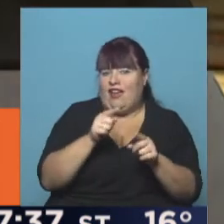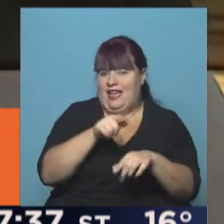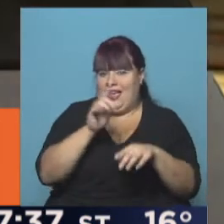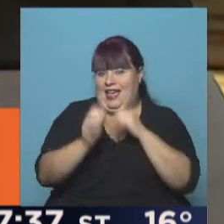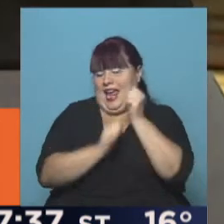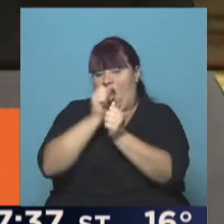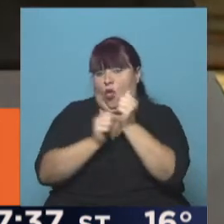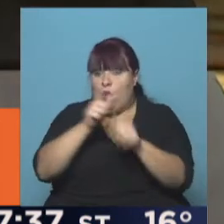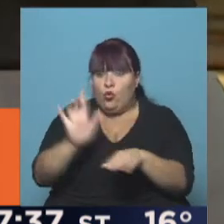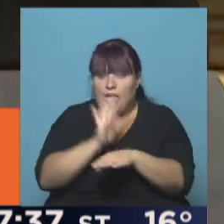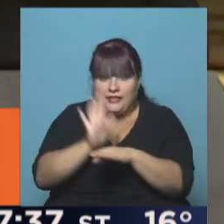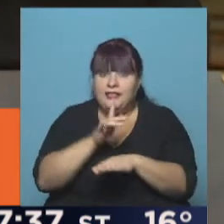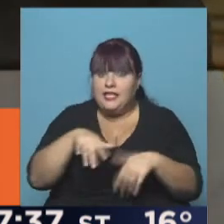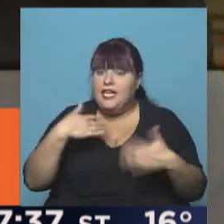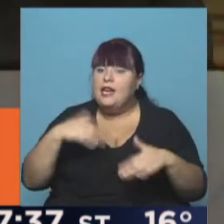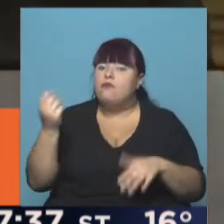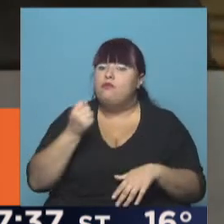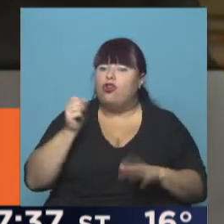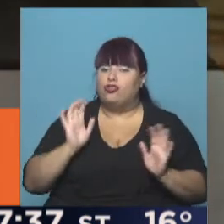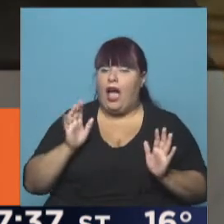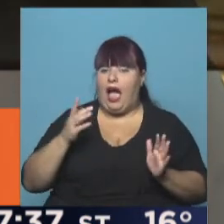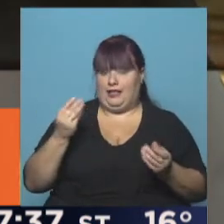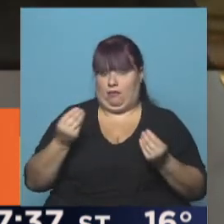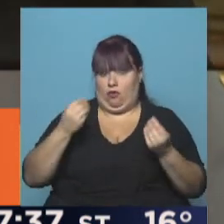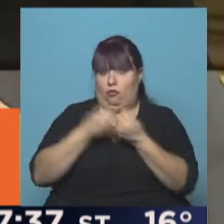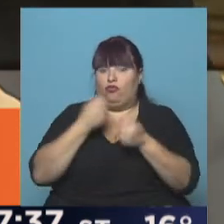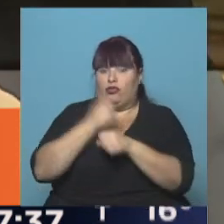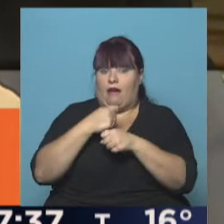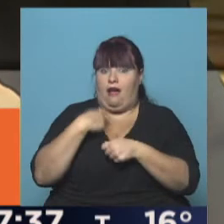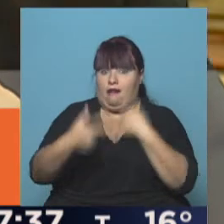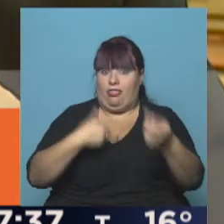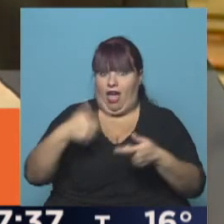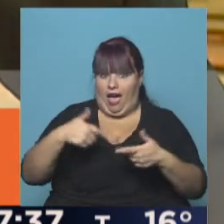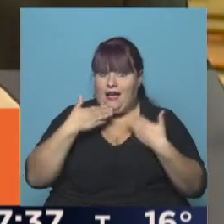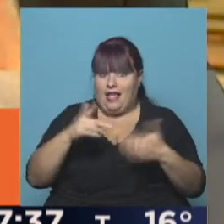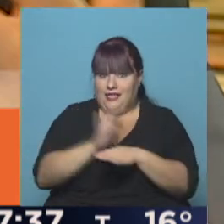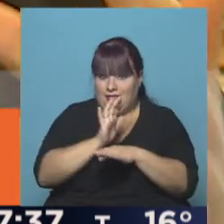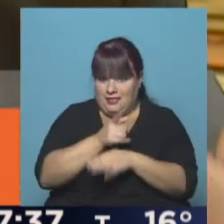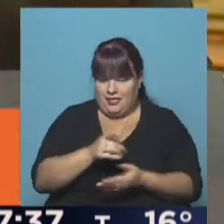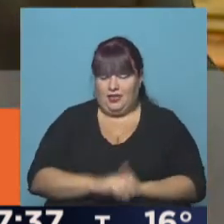sostener a una industria que es muy importante por la cantidad de fuentes de trabajo que genera.